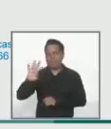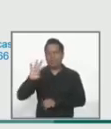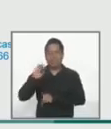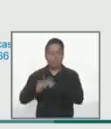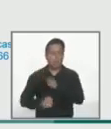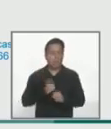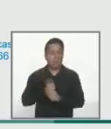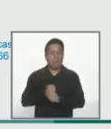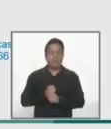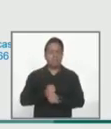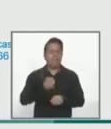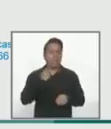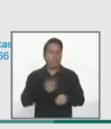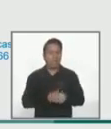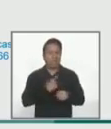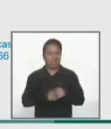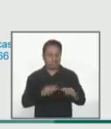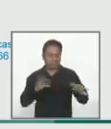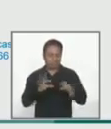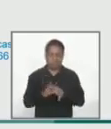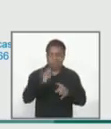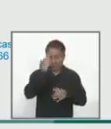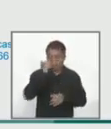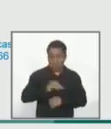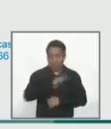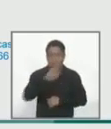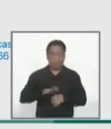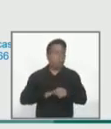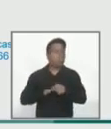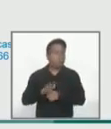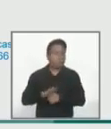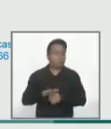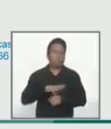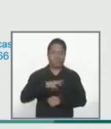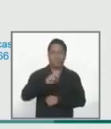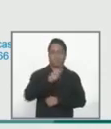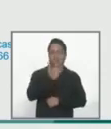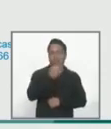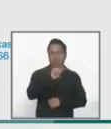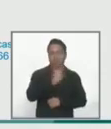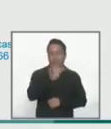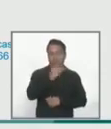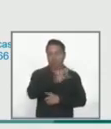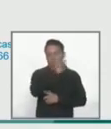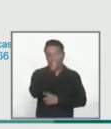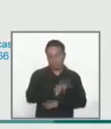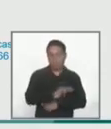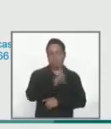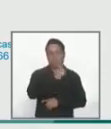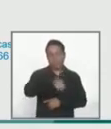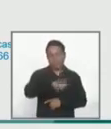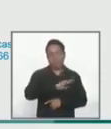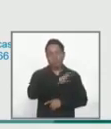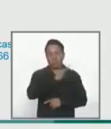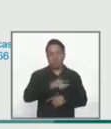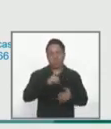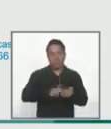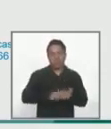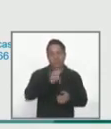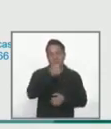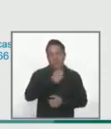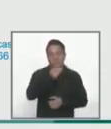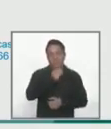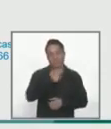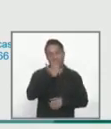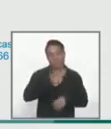Las comorbilidades asociadas a estas defunciones son: en 38.8% de los casos diabetes mellitus,